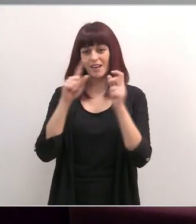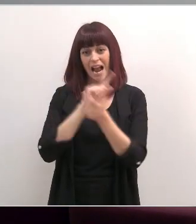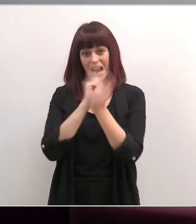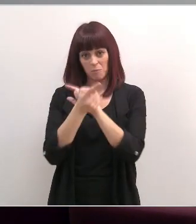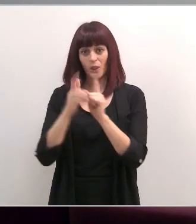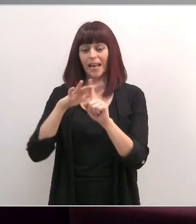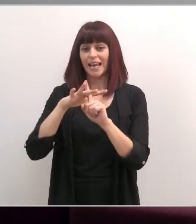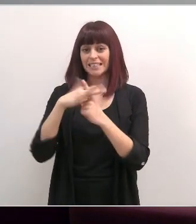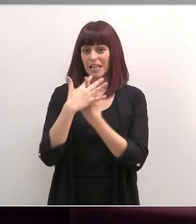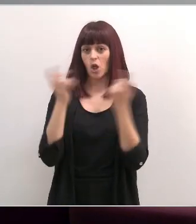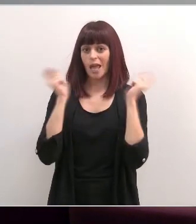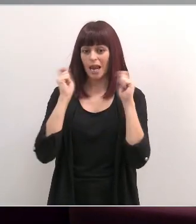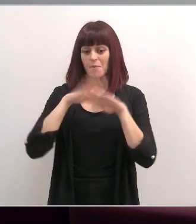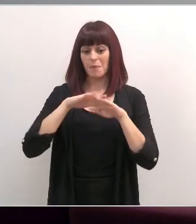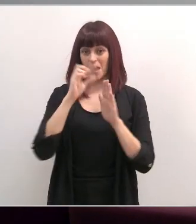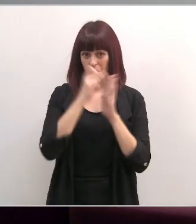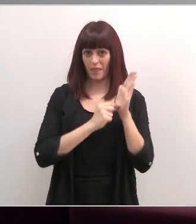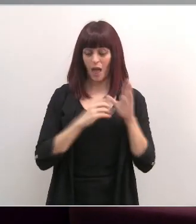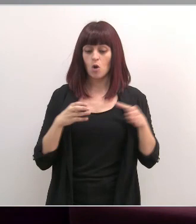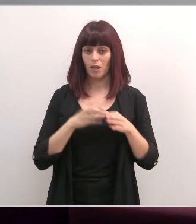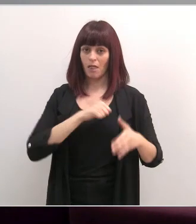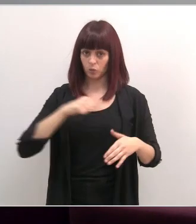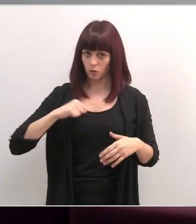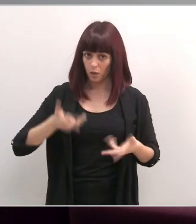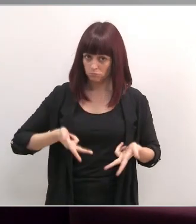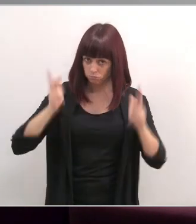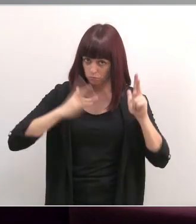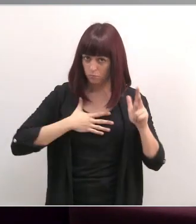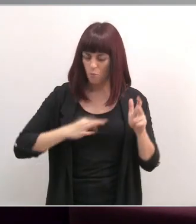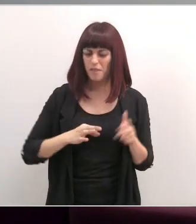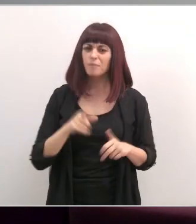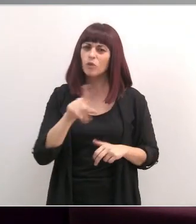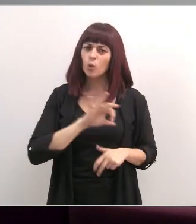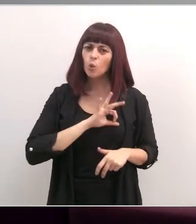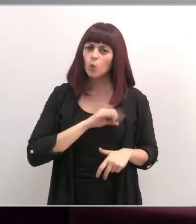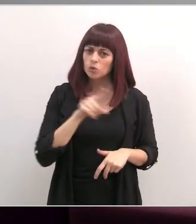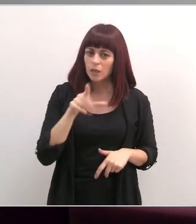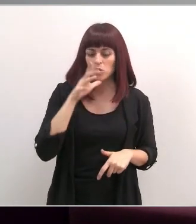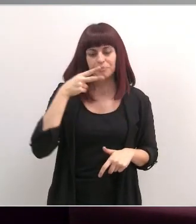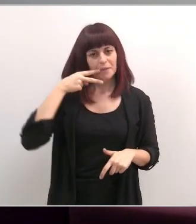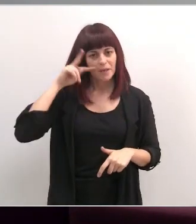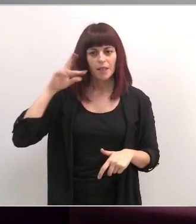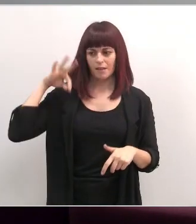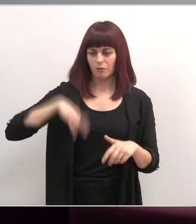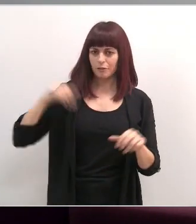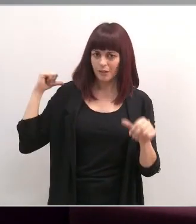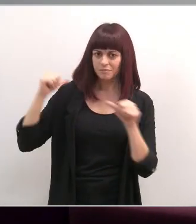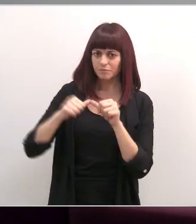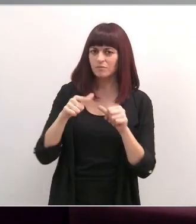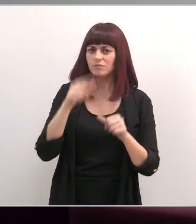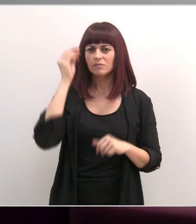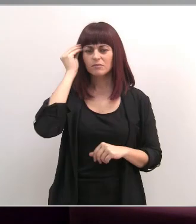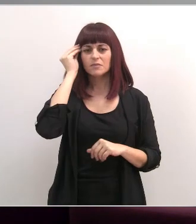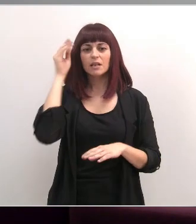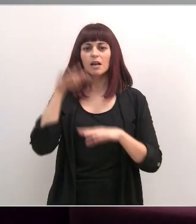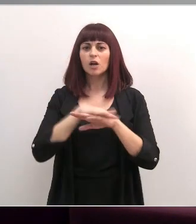se puedan adoptar medidas desde las comunidades autónomas, si usted también, por su experiencia profesional, si considera que